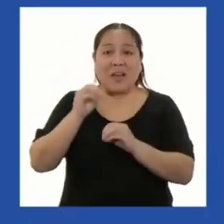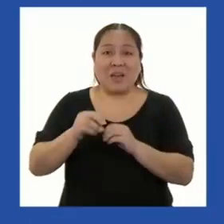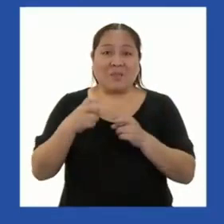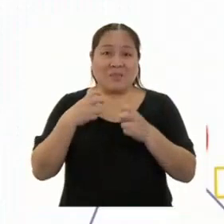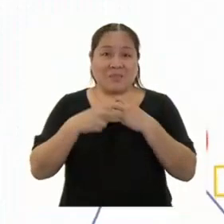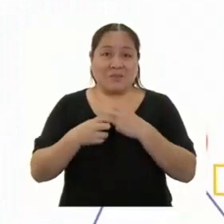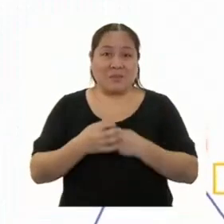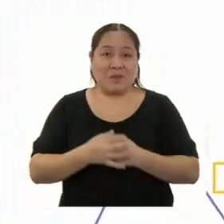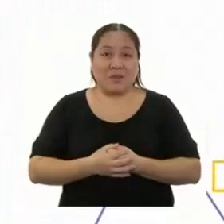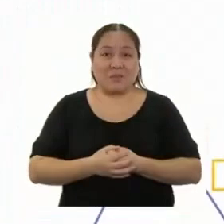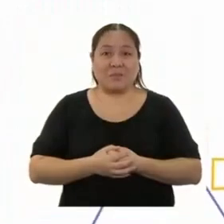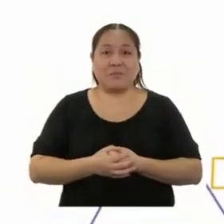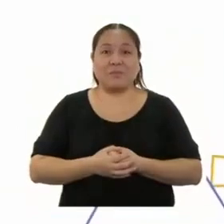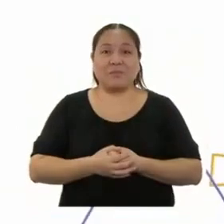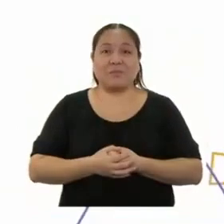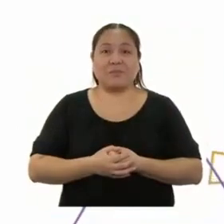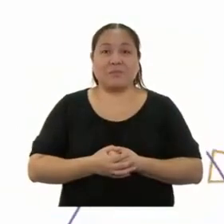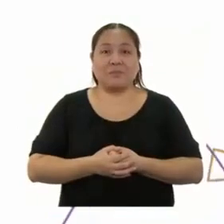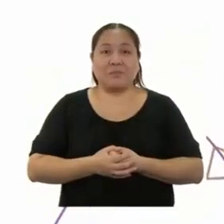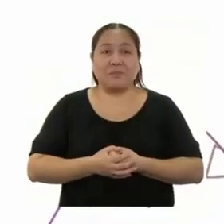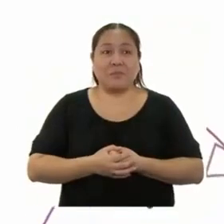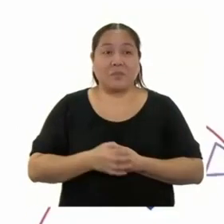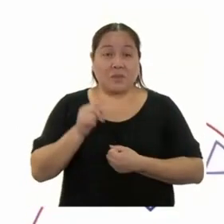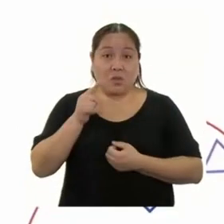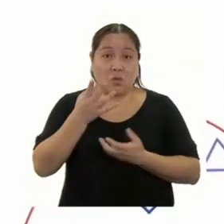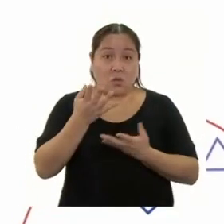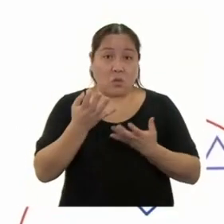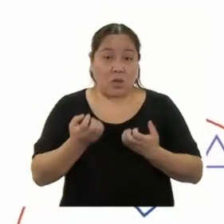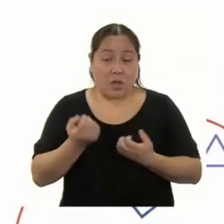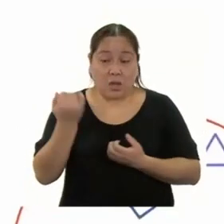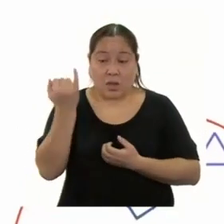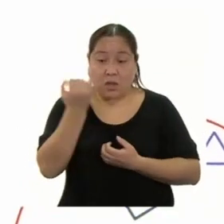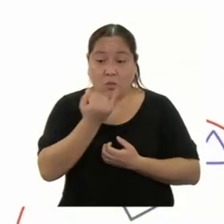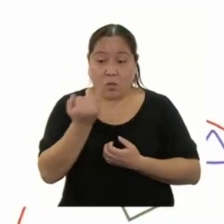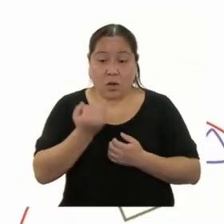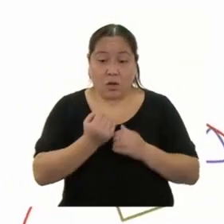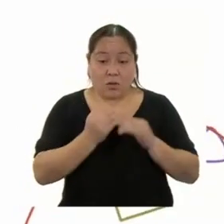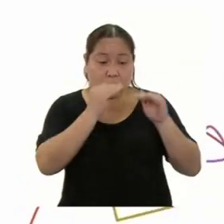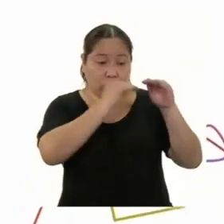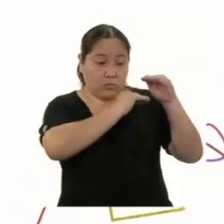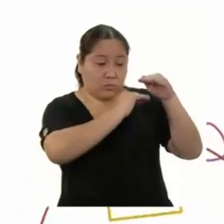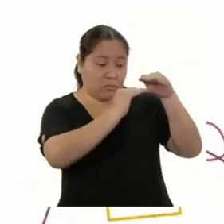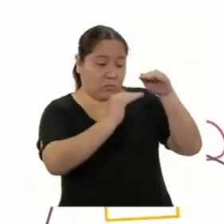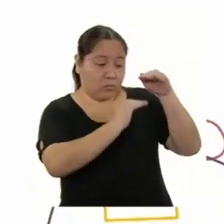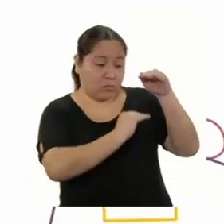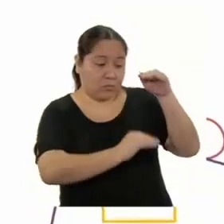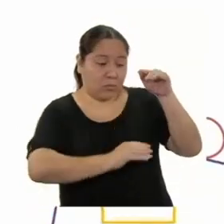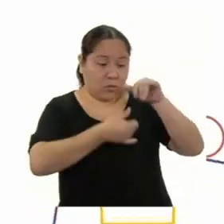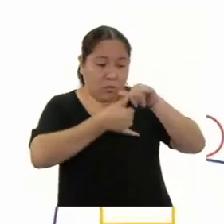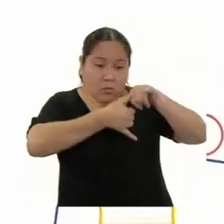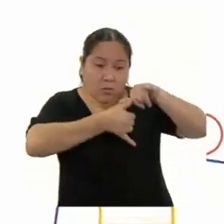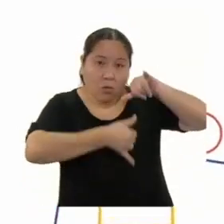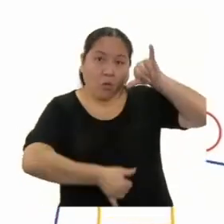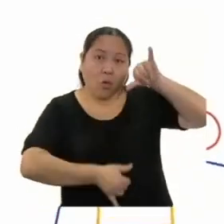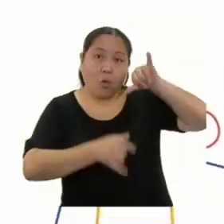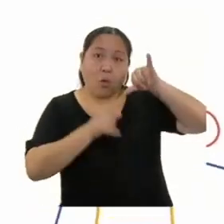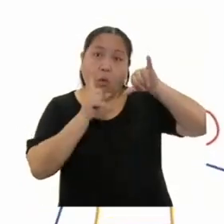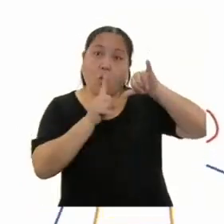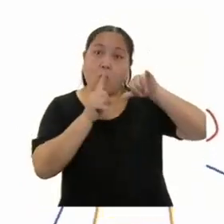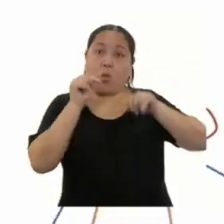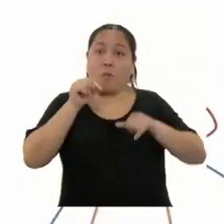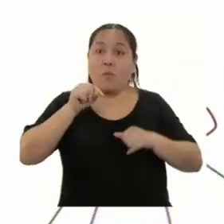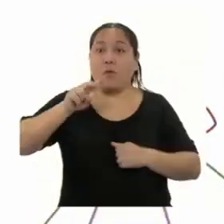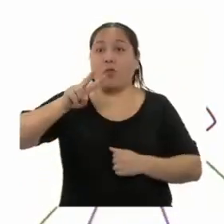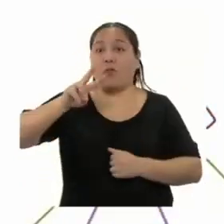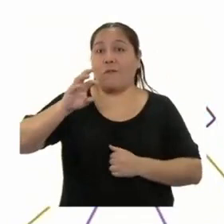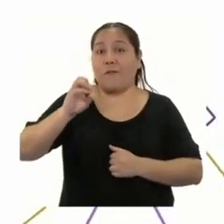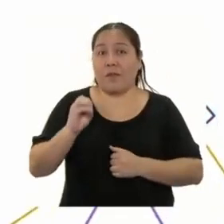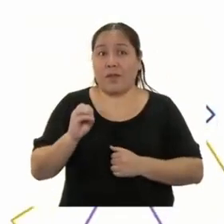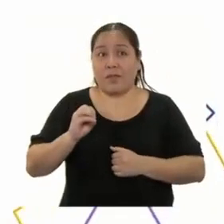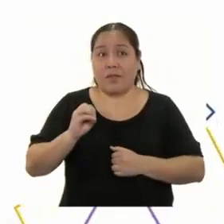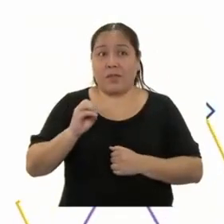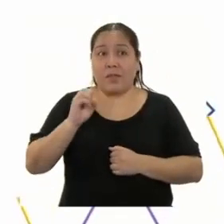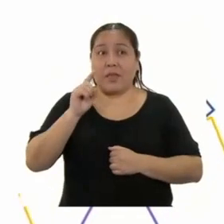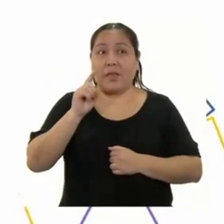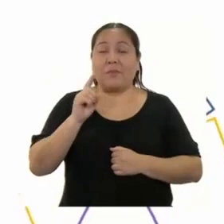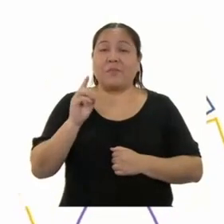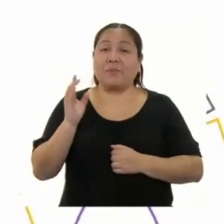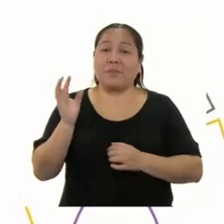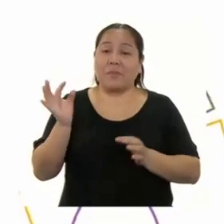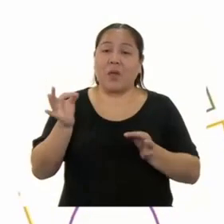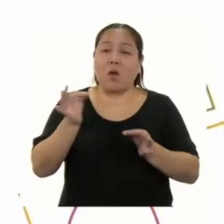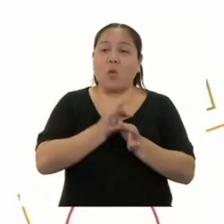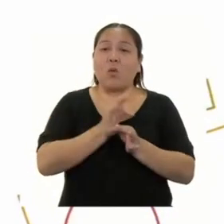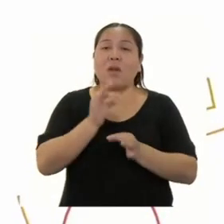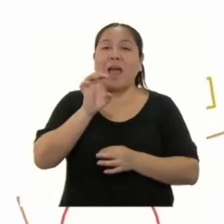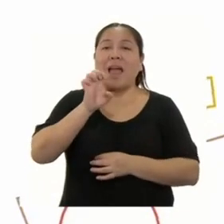problema. Si se quiere dibujar un estante cuya altura es de 1,20 m a una escala de